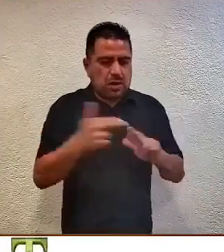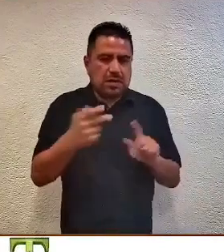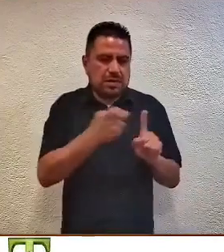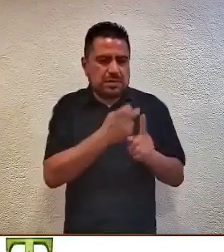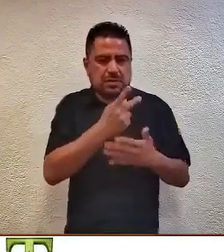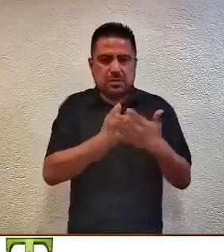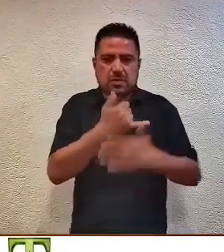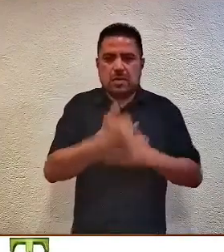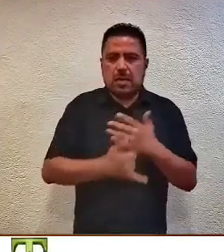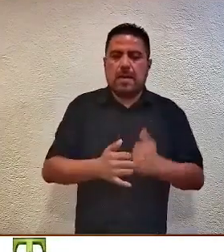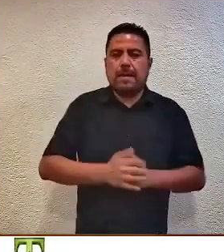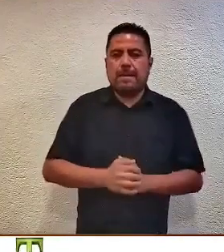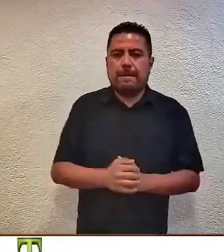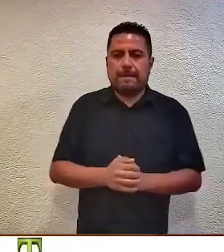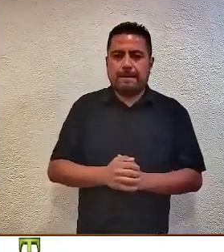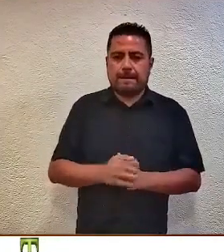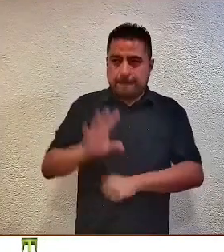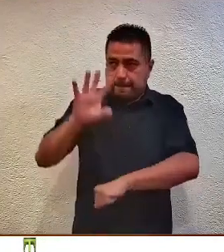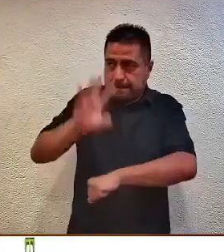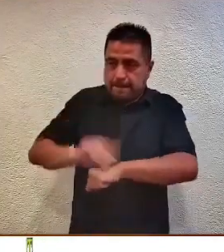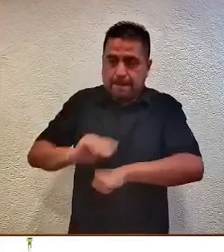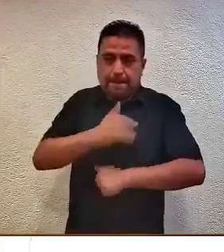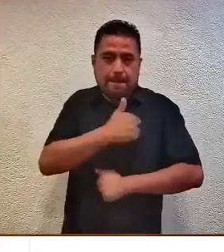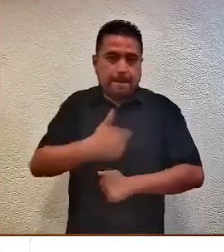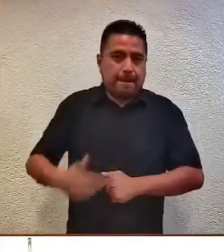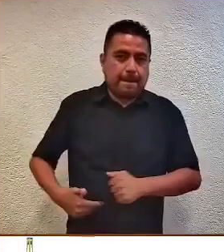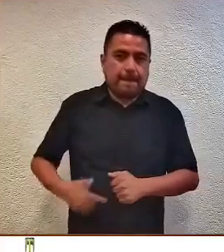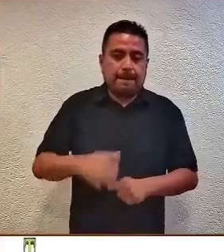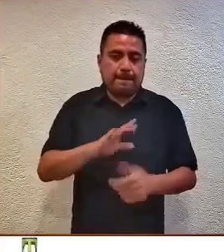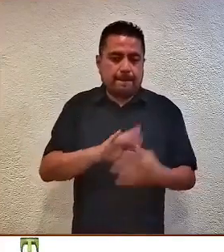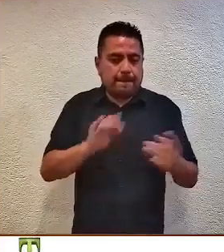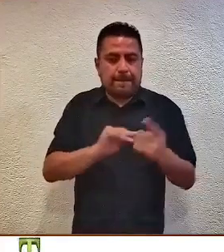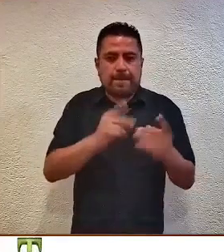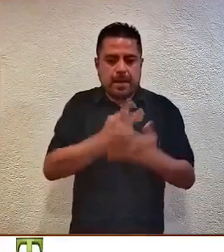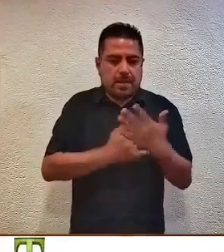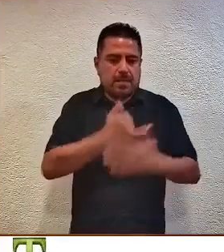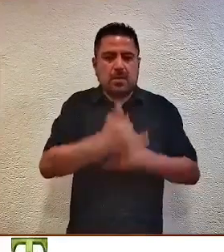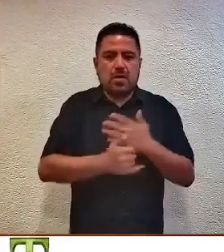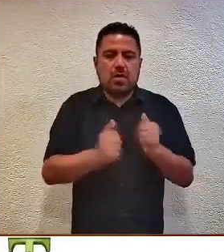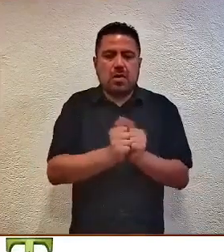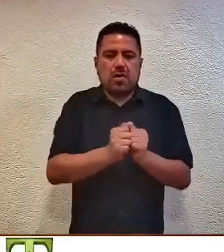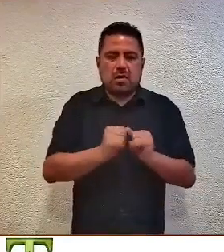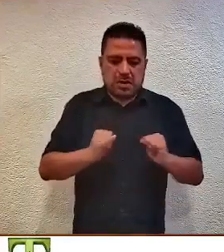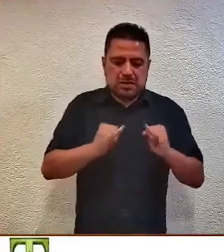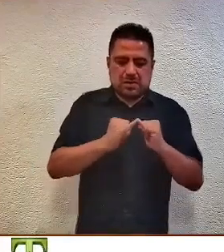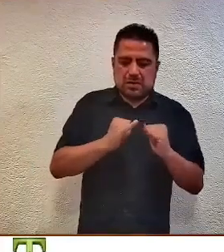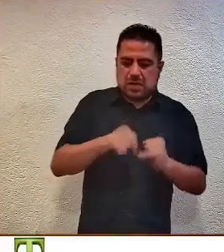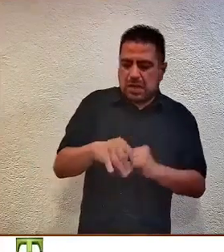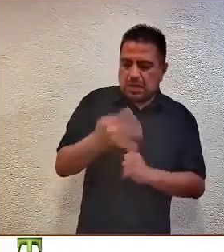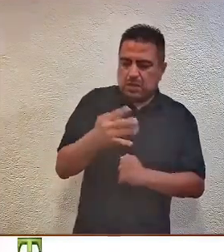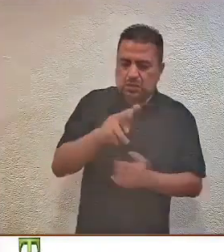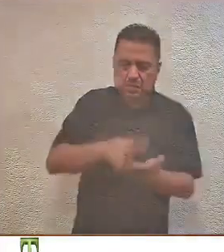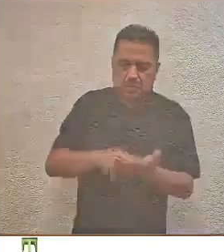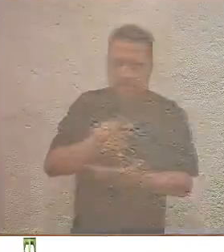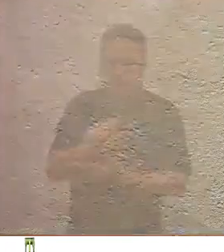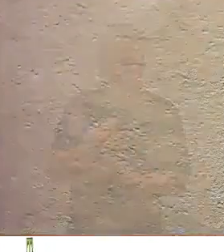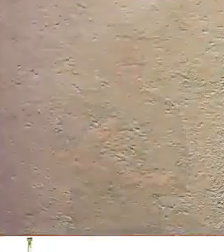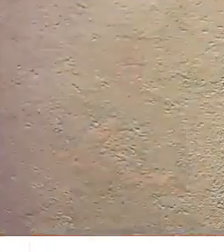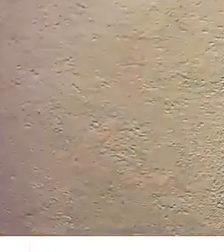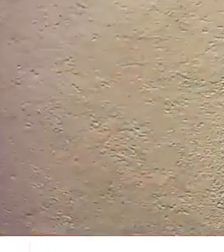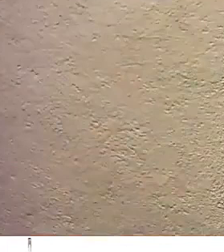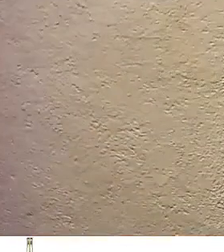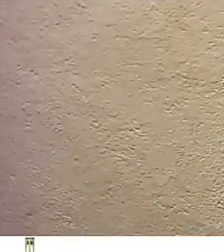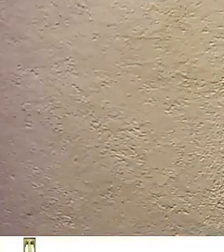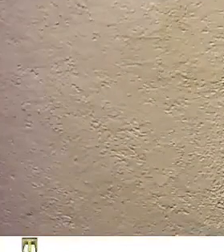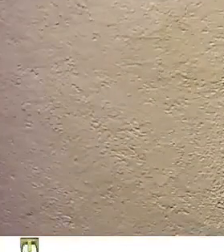proyecto. Con su autorización, magistrada presidenta, doy cuenta con el proyecto de laudo convenio Instituto 14 del 2023, promovido por la